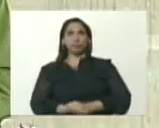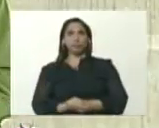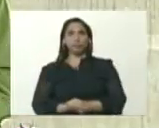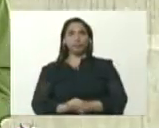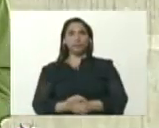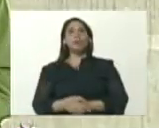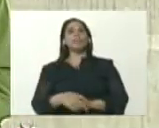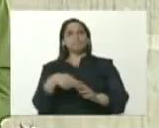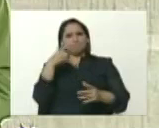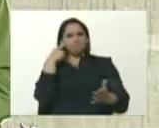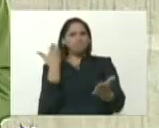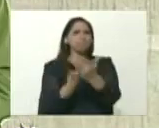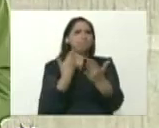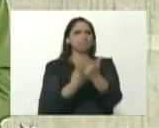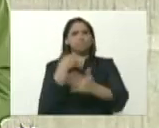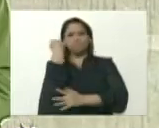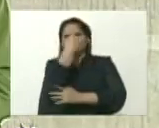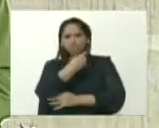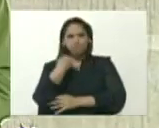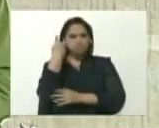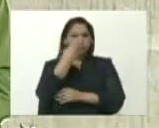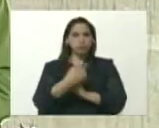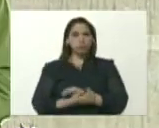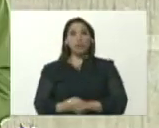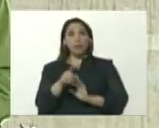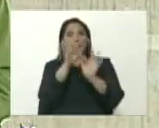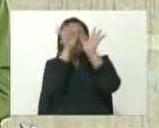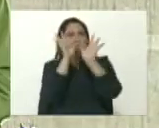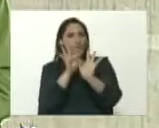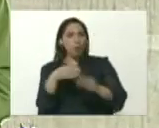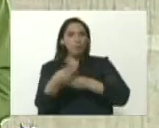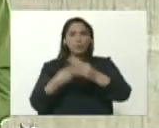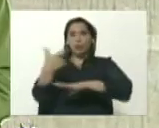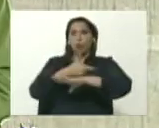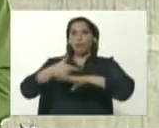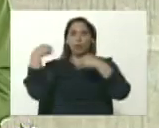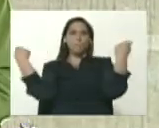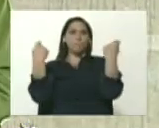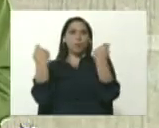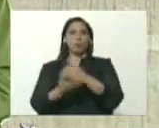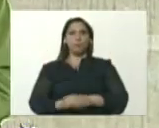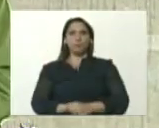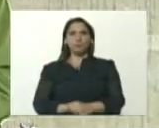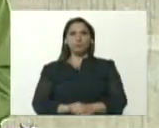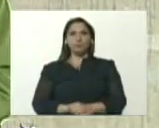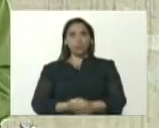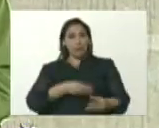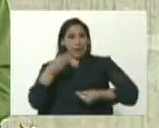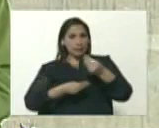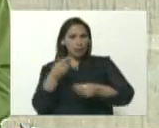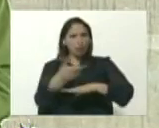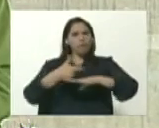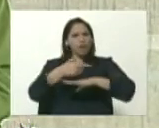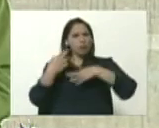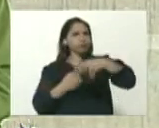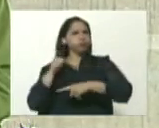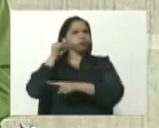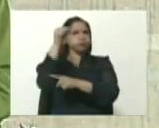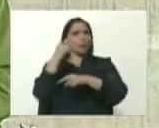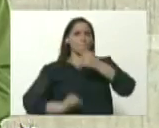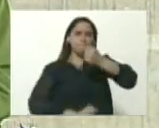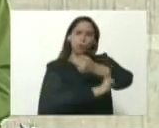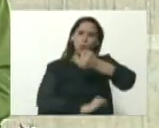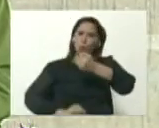por caso y cara por cara. Esta es la forma de hacer gobierno popular. De ser un gobierno revolucionario desde la